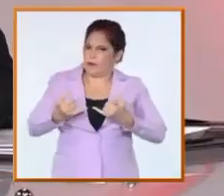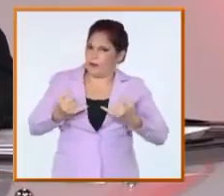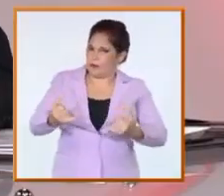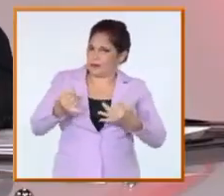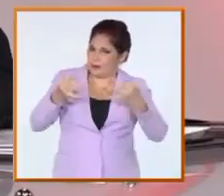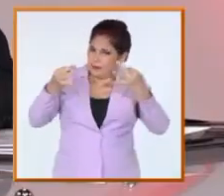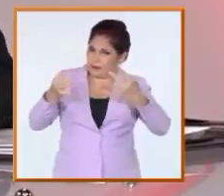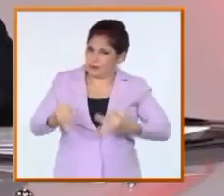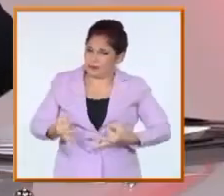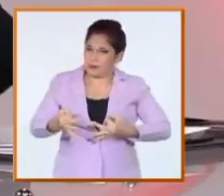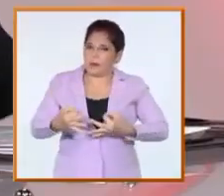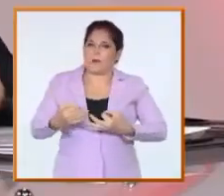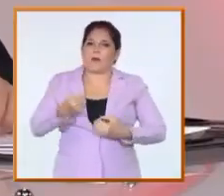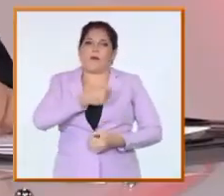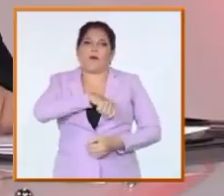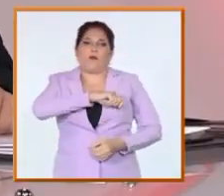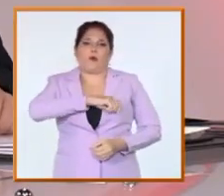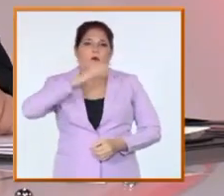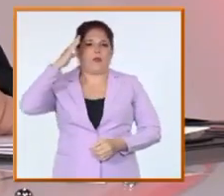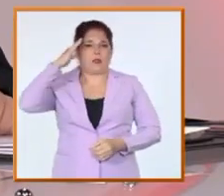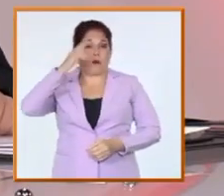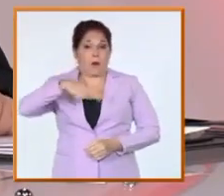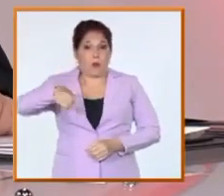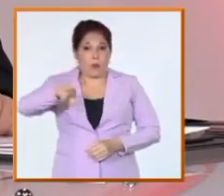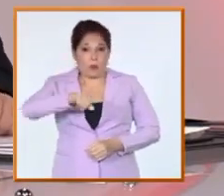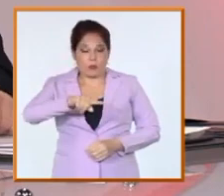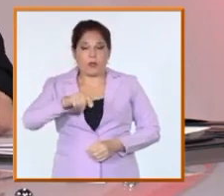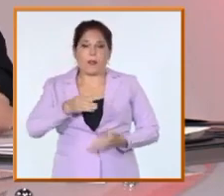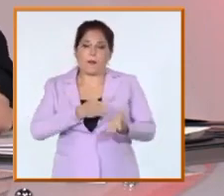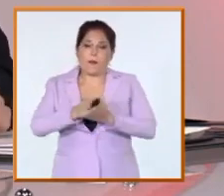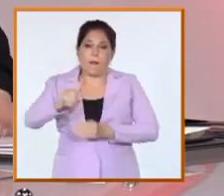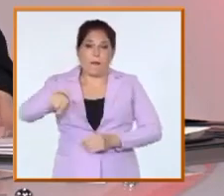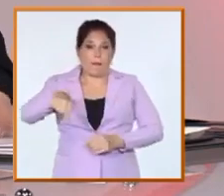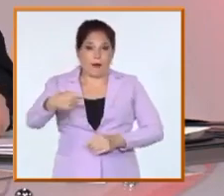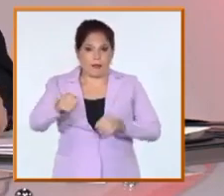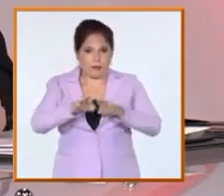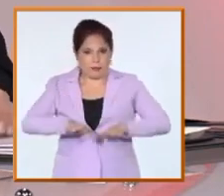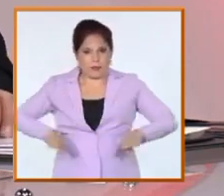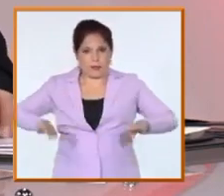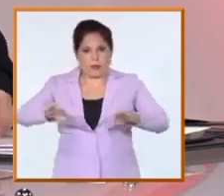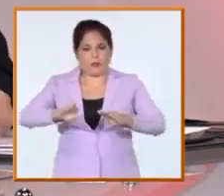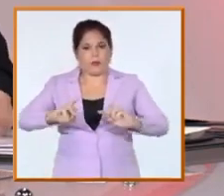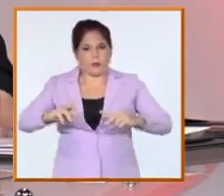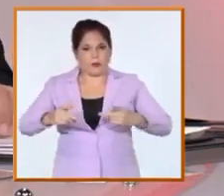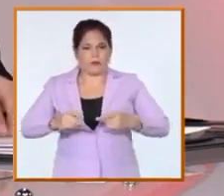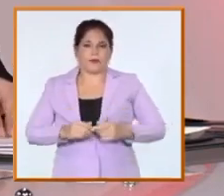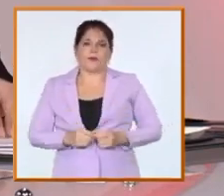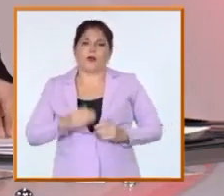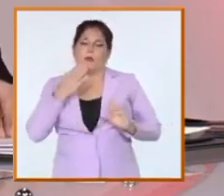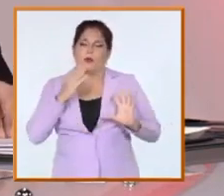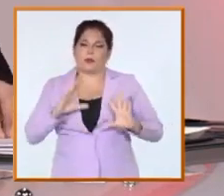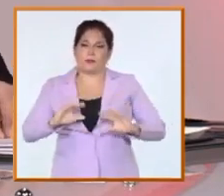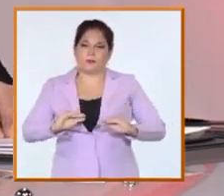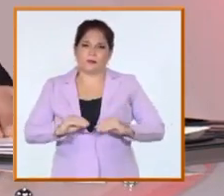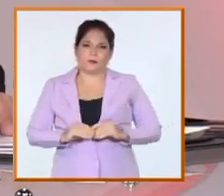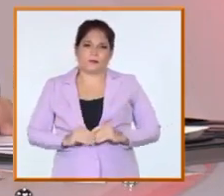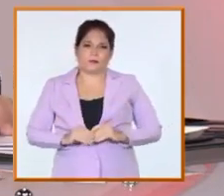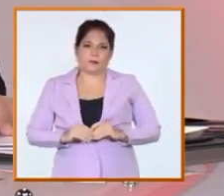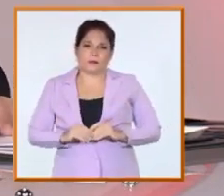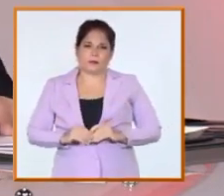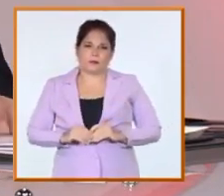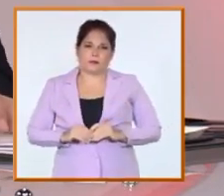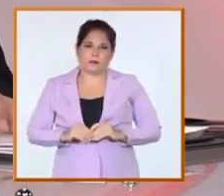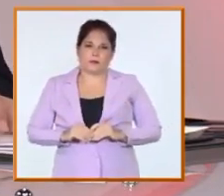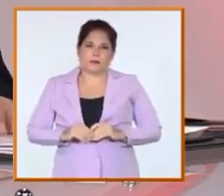primera mano para nuestro pueblo y a ustedes los invito a que estén mañana con nosotros en una nueva mesa redonda muy buenas noches